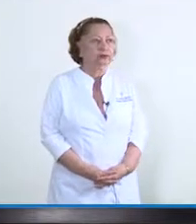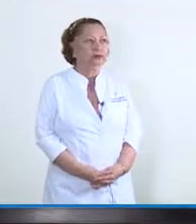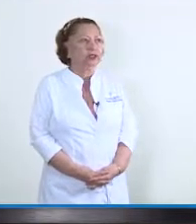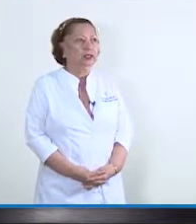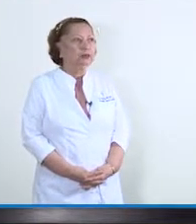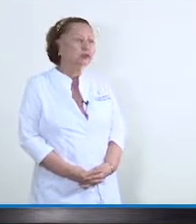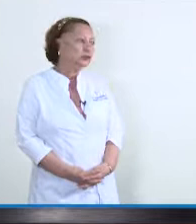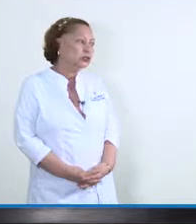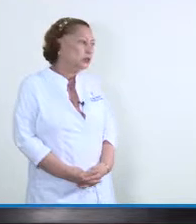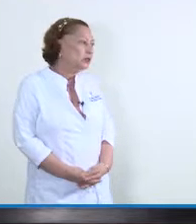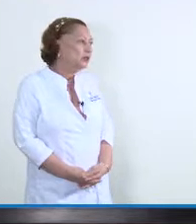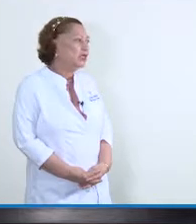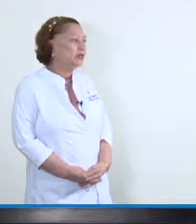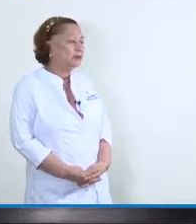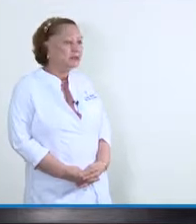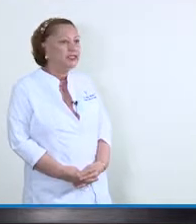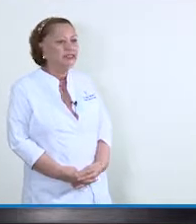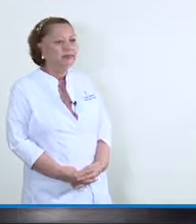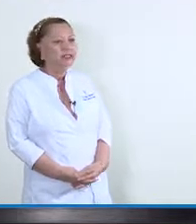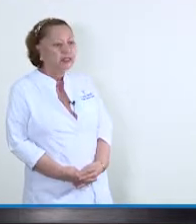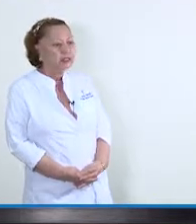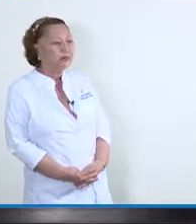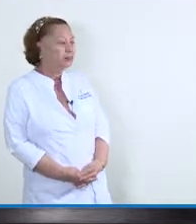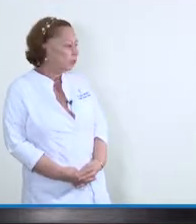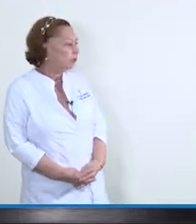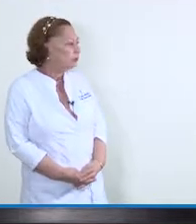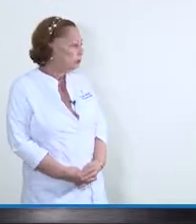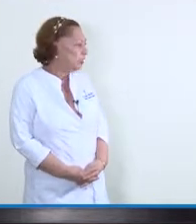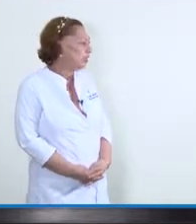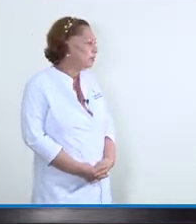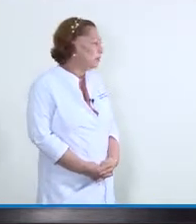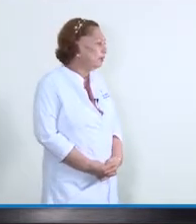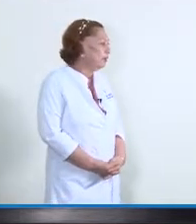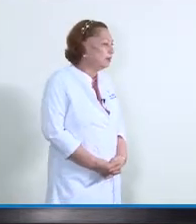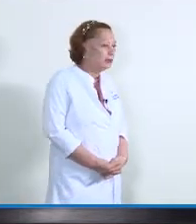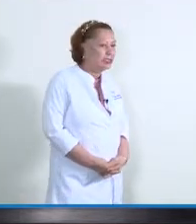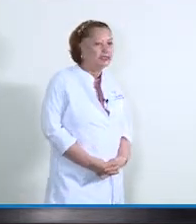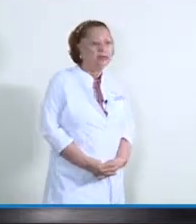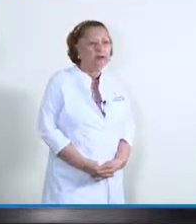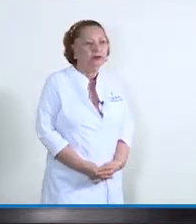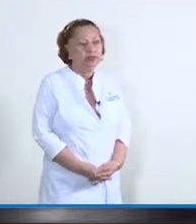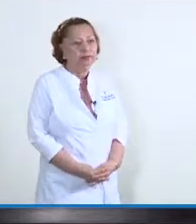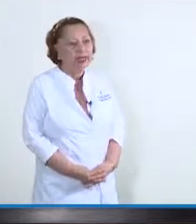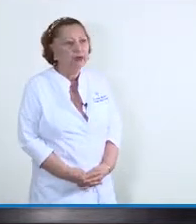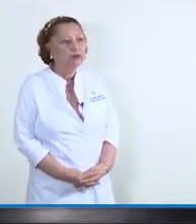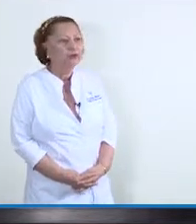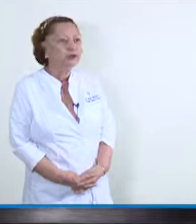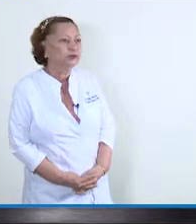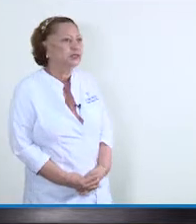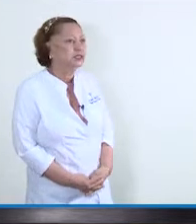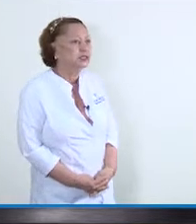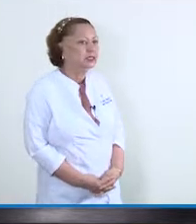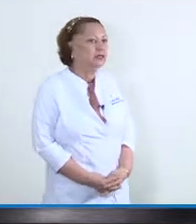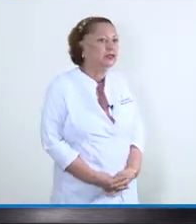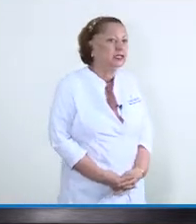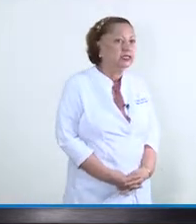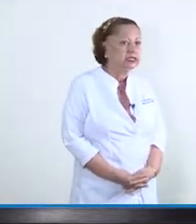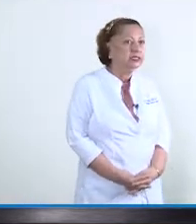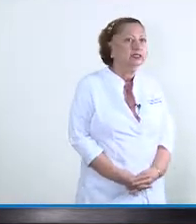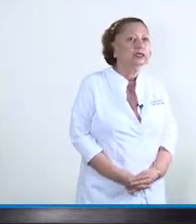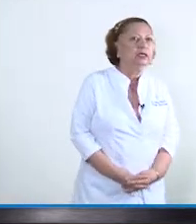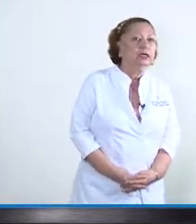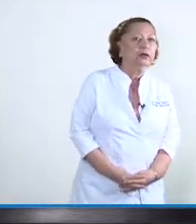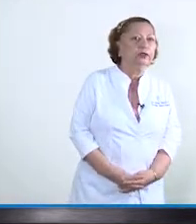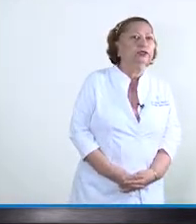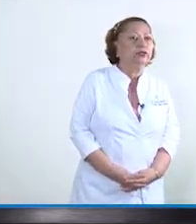tonto, pero si yo viví independientemente que el perro estuviera debajo de la mesa o del banco, pero yo me sentía feliz